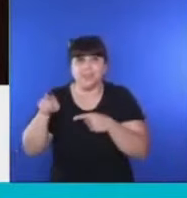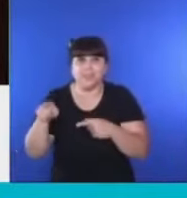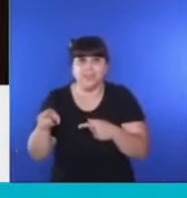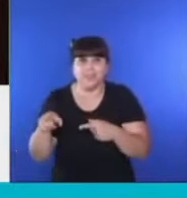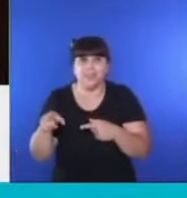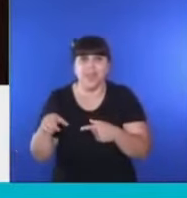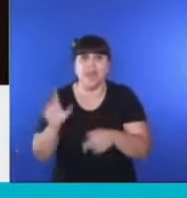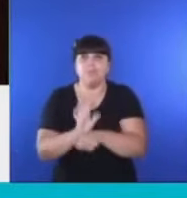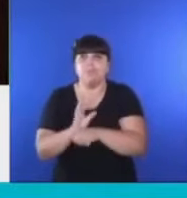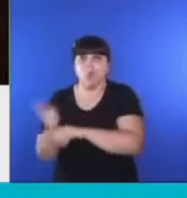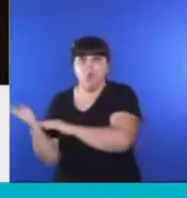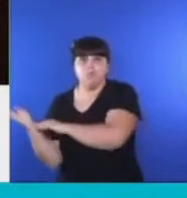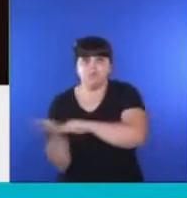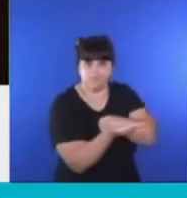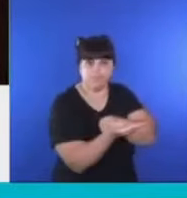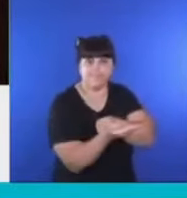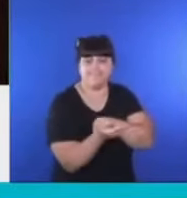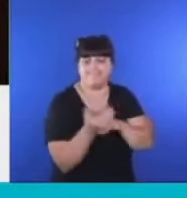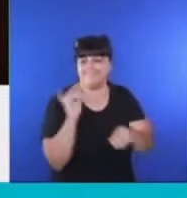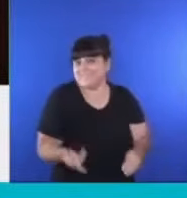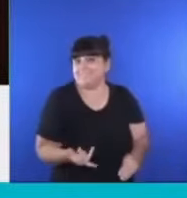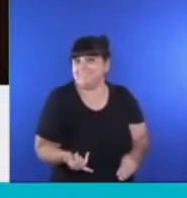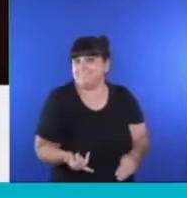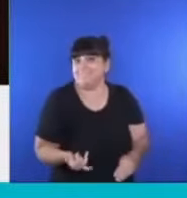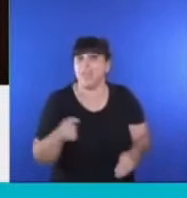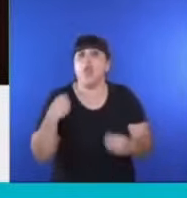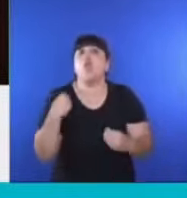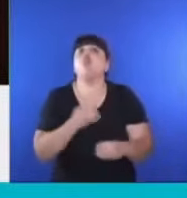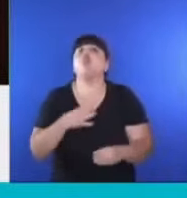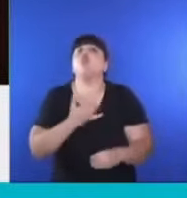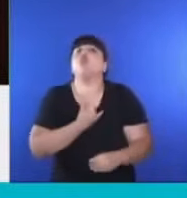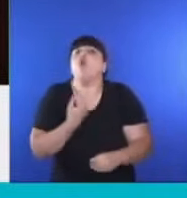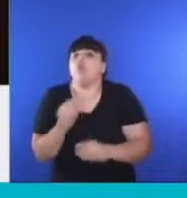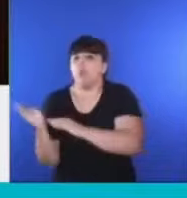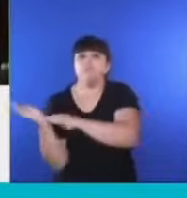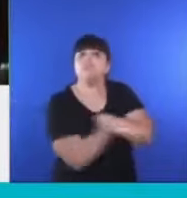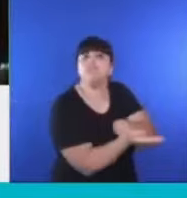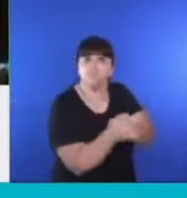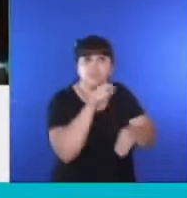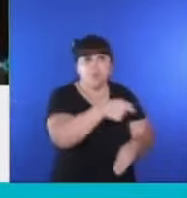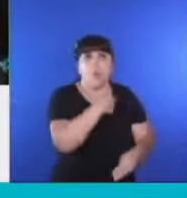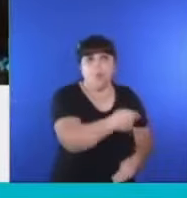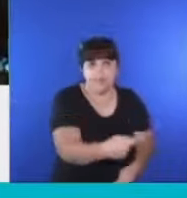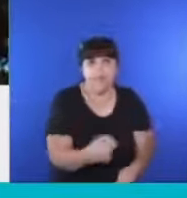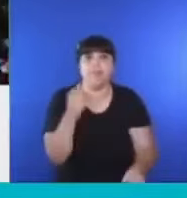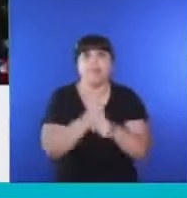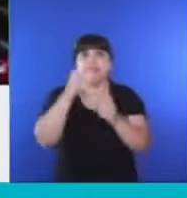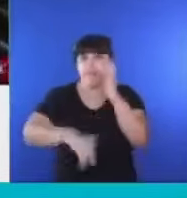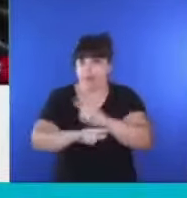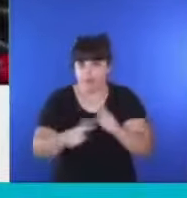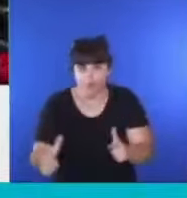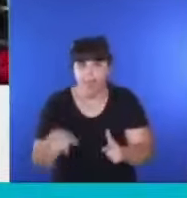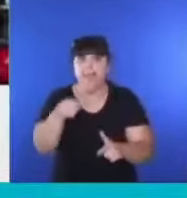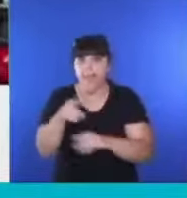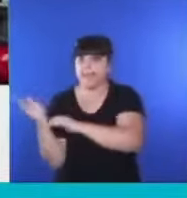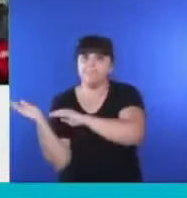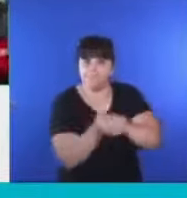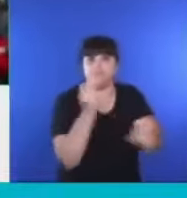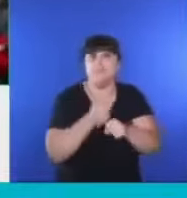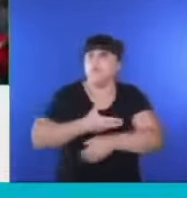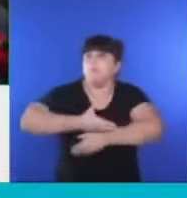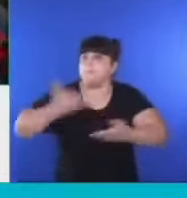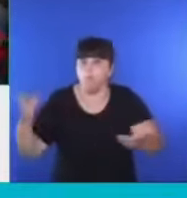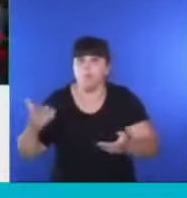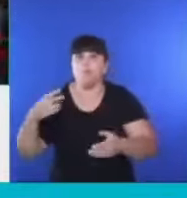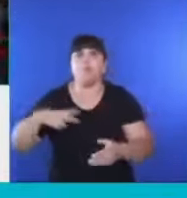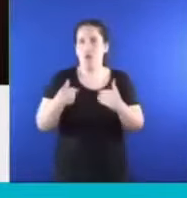su famosa motosierra, pero la apuntó a los ingresos de los jubilados, de los trabajadores formales, informales, de los trabajadores públicos, de